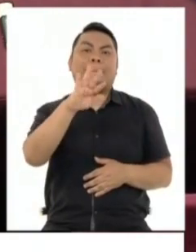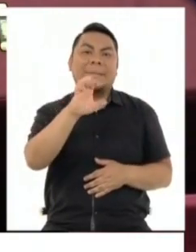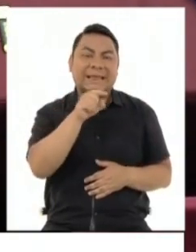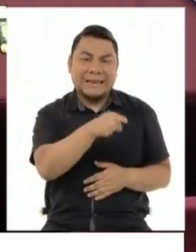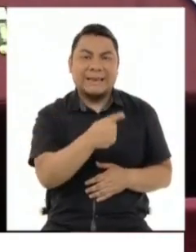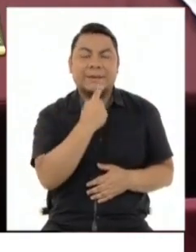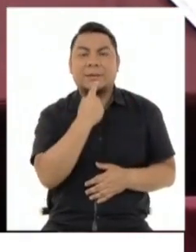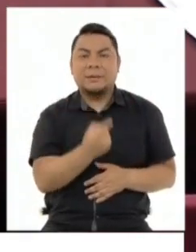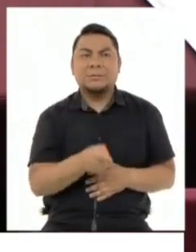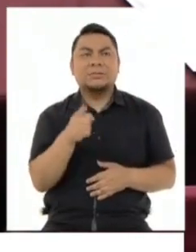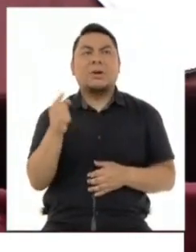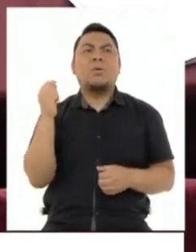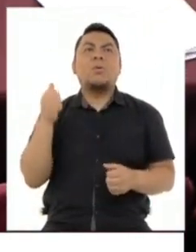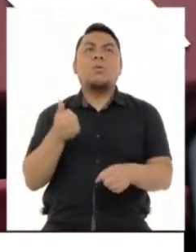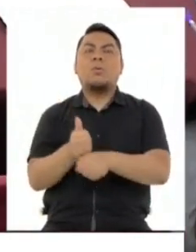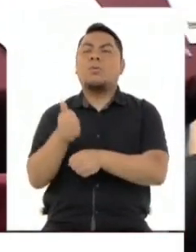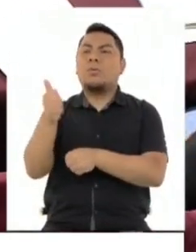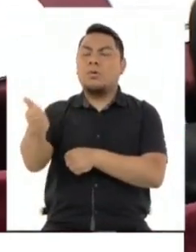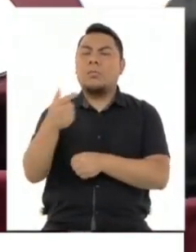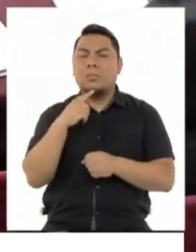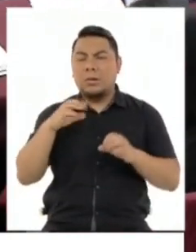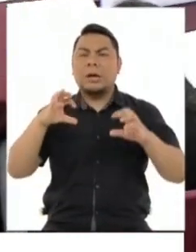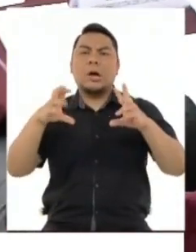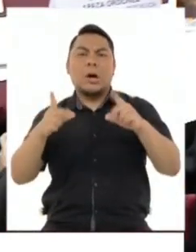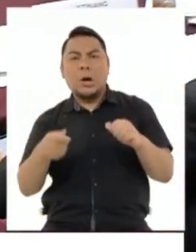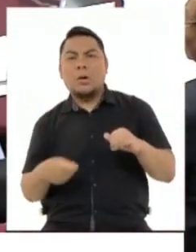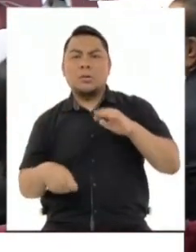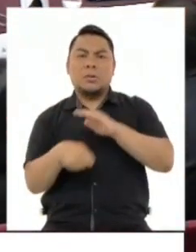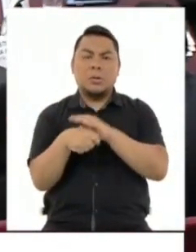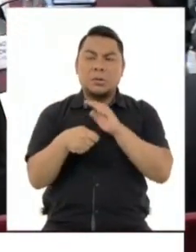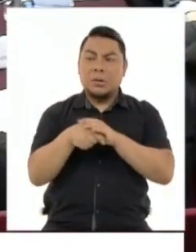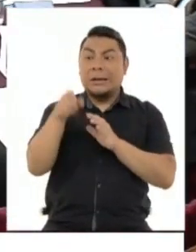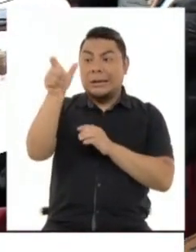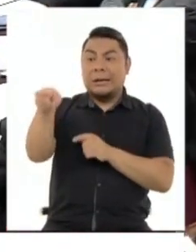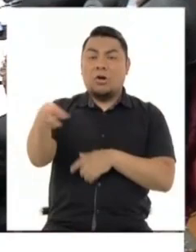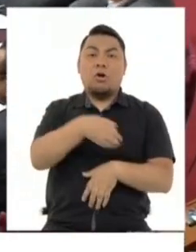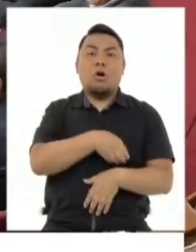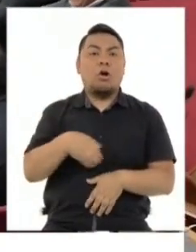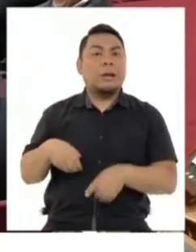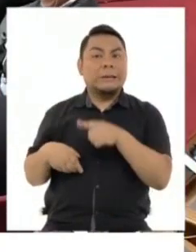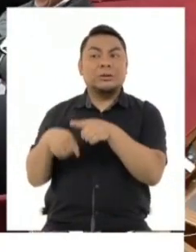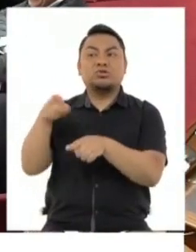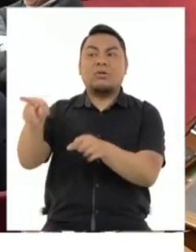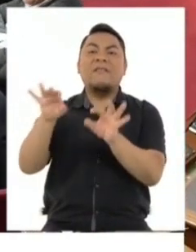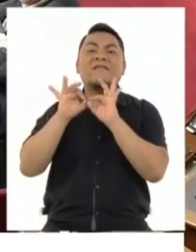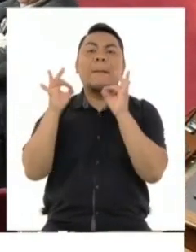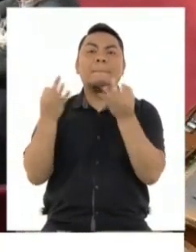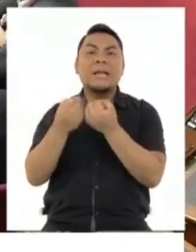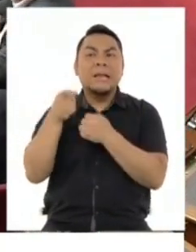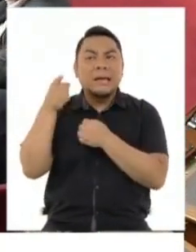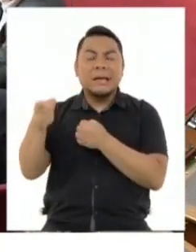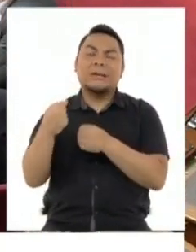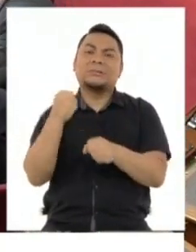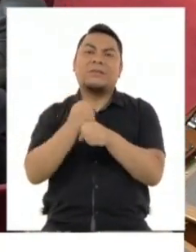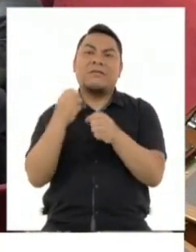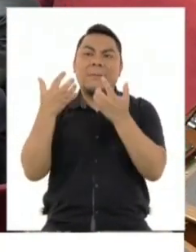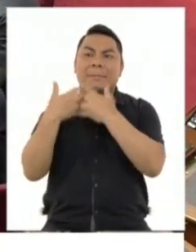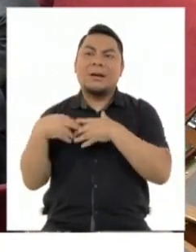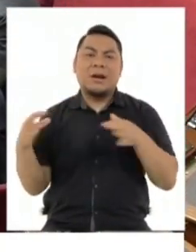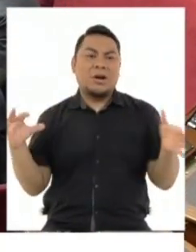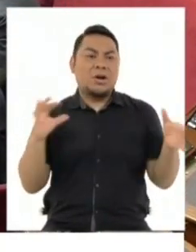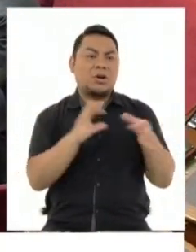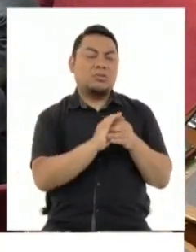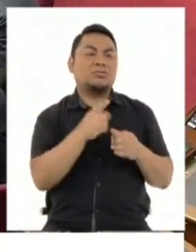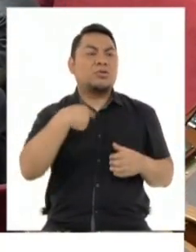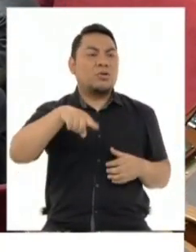a señalar a culpables, pecadores de corrupción, y se ha parado a hacer coro, y ha ido al gobierno y a acusarnos de todo, a todos, tenía que aclararlo, que